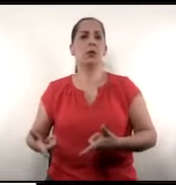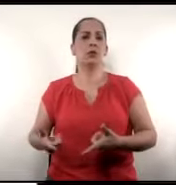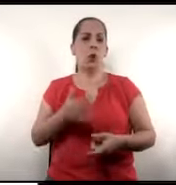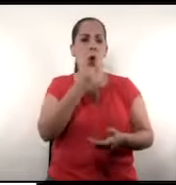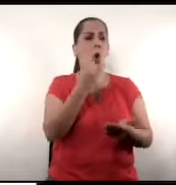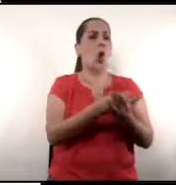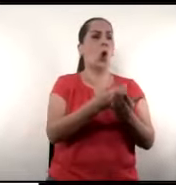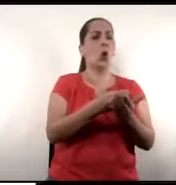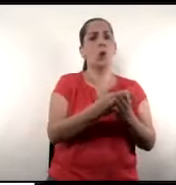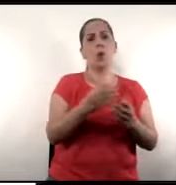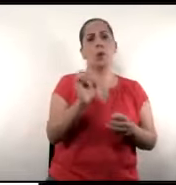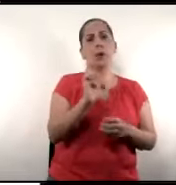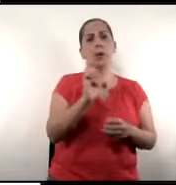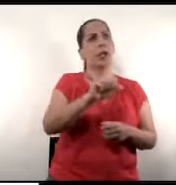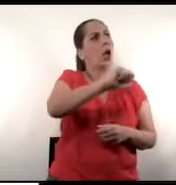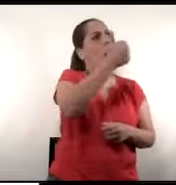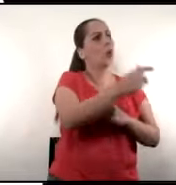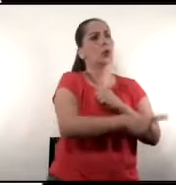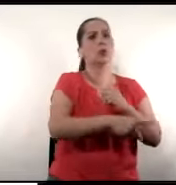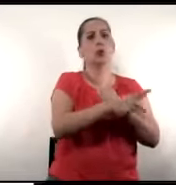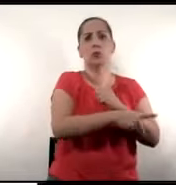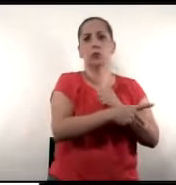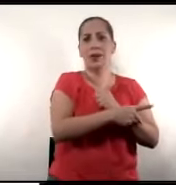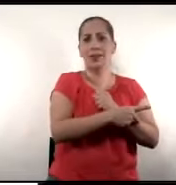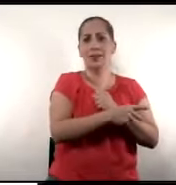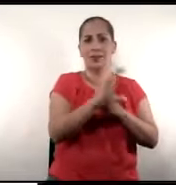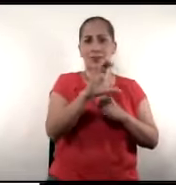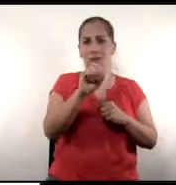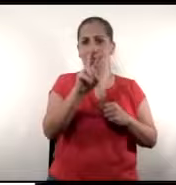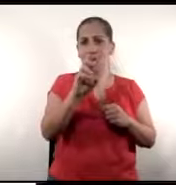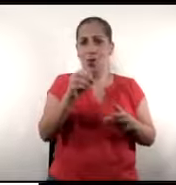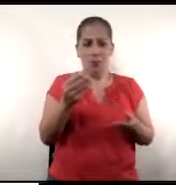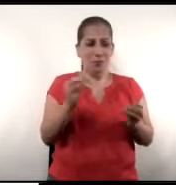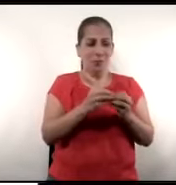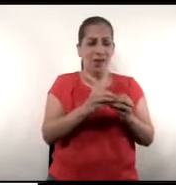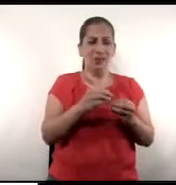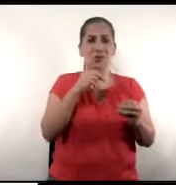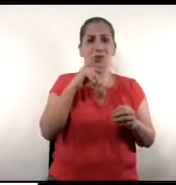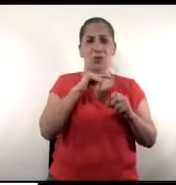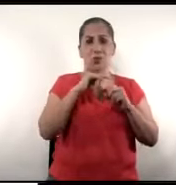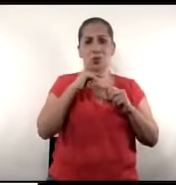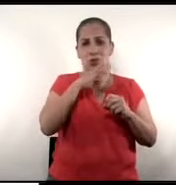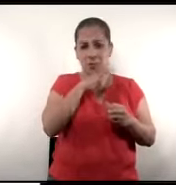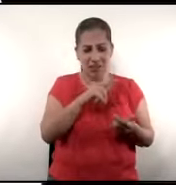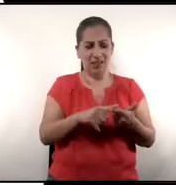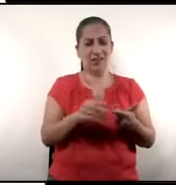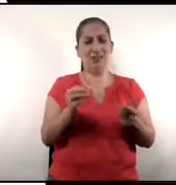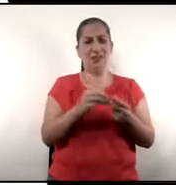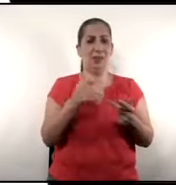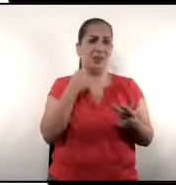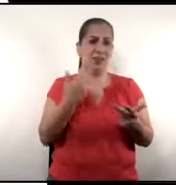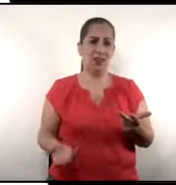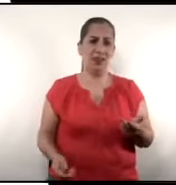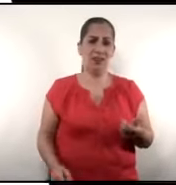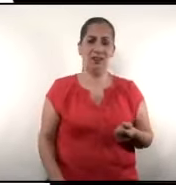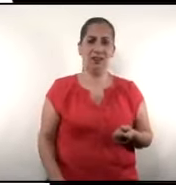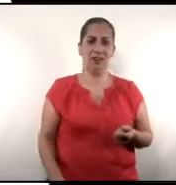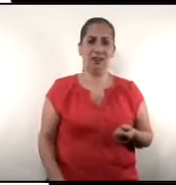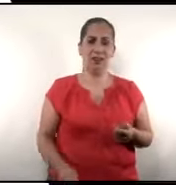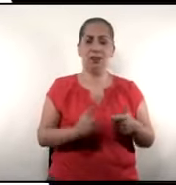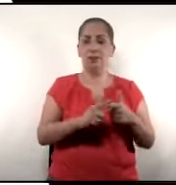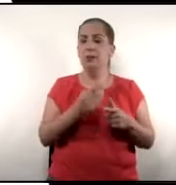otros países de Centroamérica generada con hidrocarburos, contaminante, más cara. Y entonces sacar ese